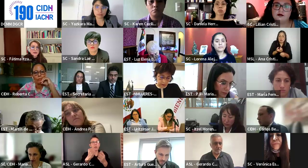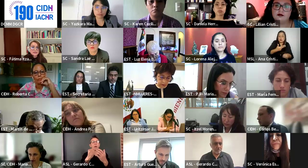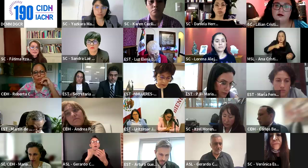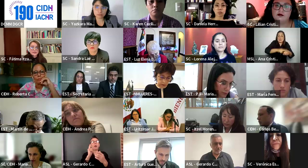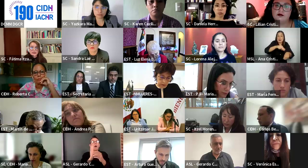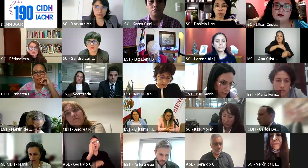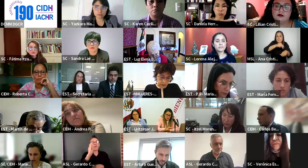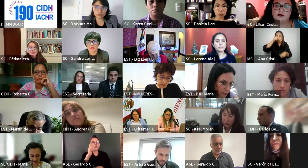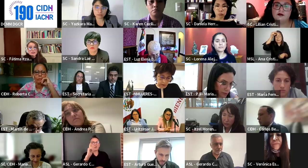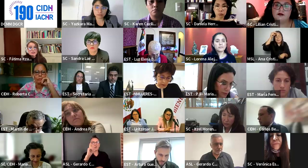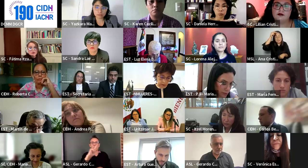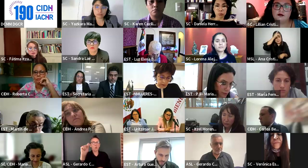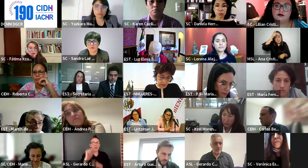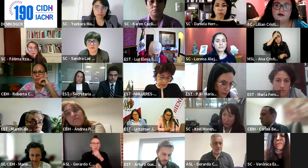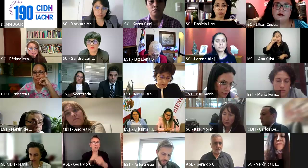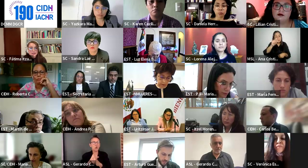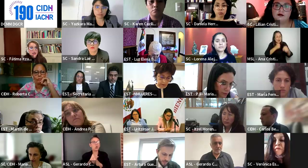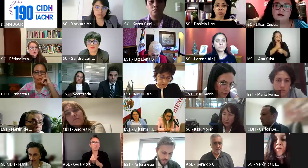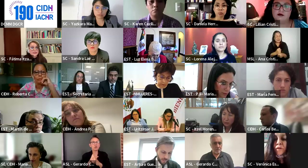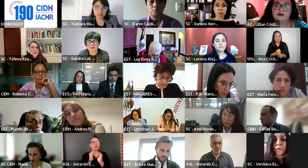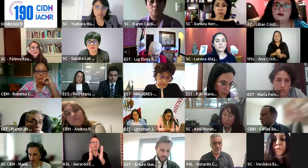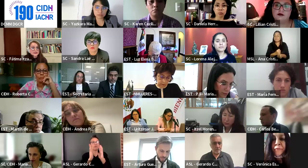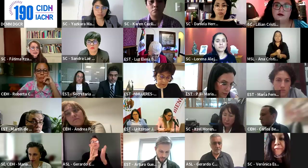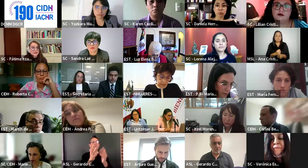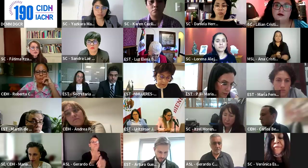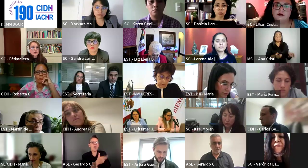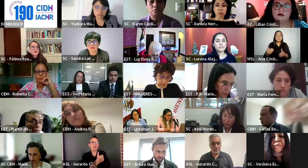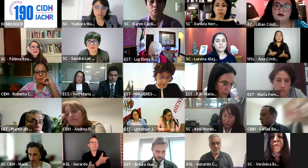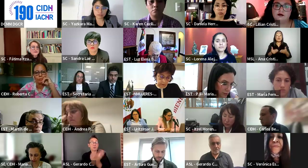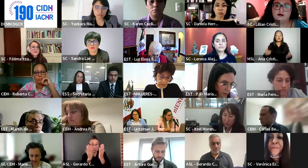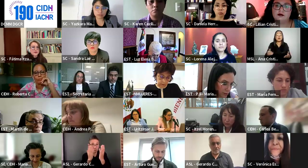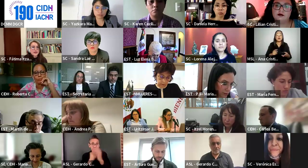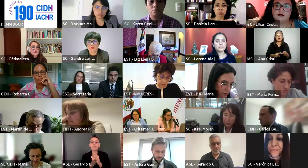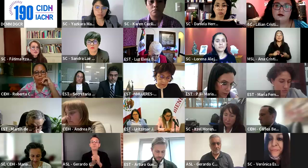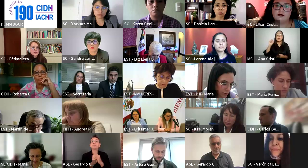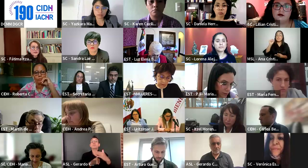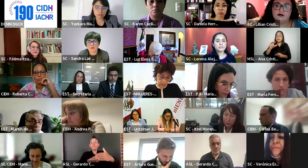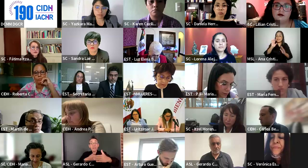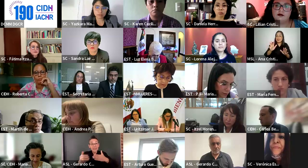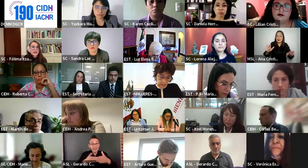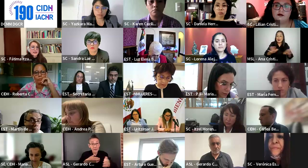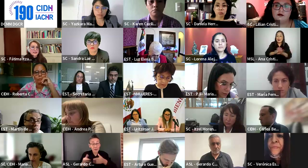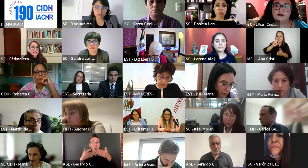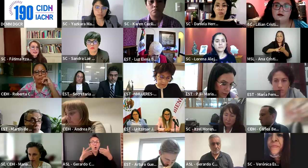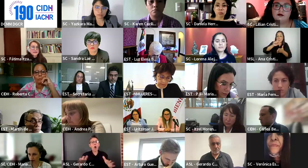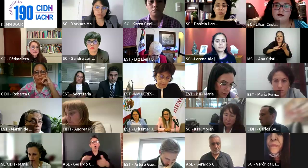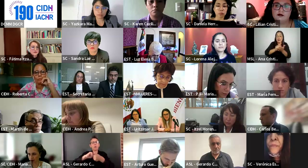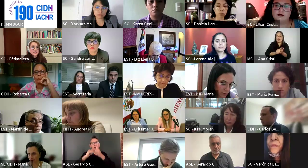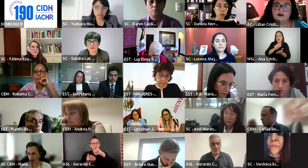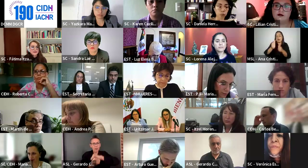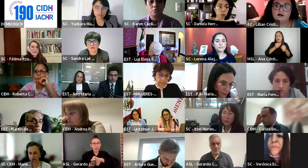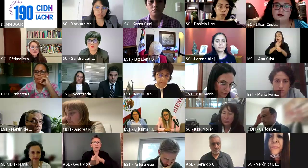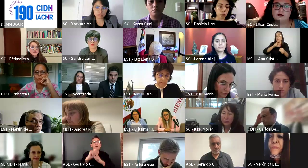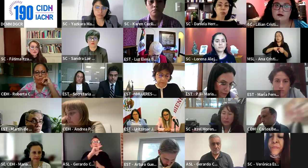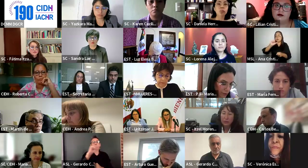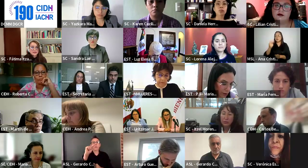psiquiátrico más de 20 años. Y por otra parte, aunque ya se realizó una reforma en 2022 a la Ley General de Salud